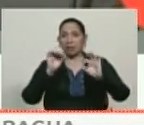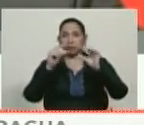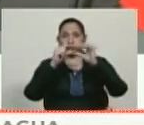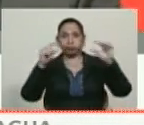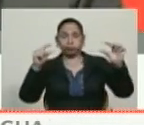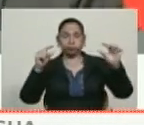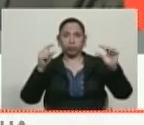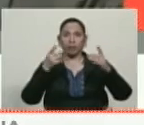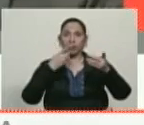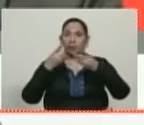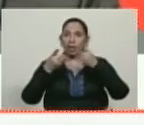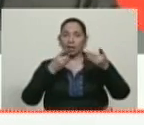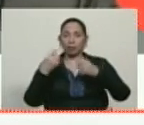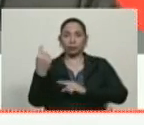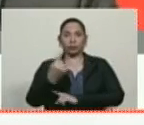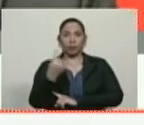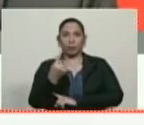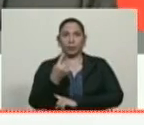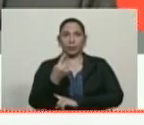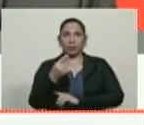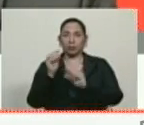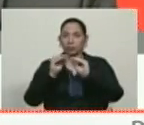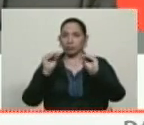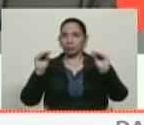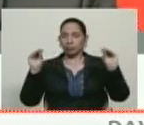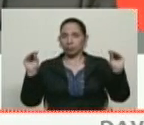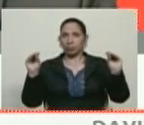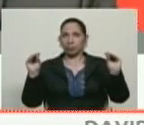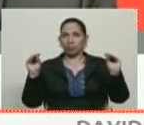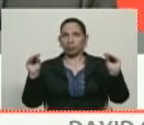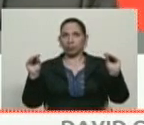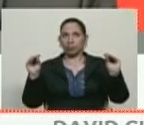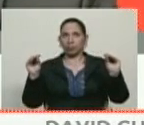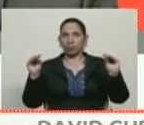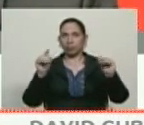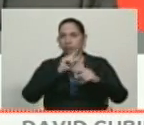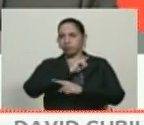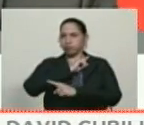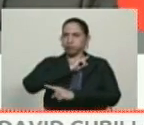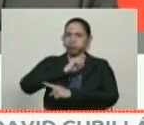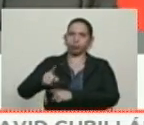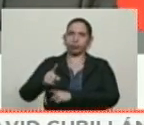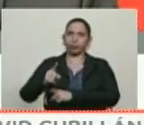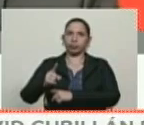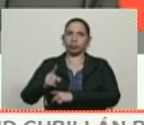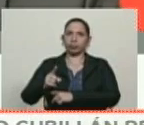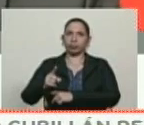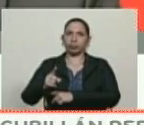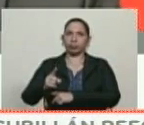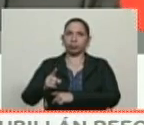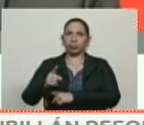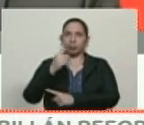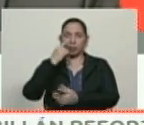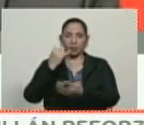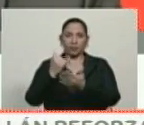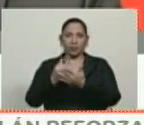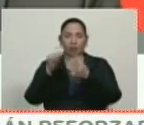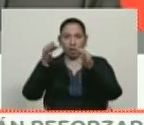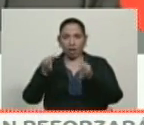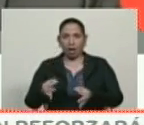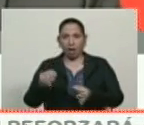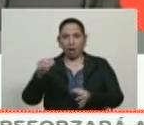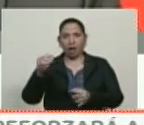llamamientos que suenan como demandas de fijar una fecha para